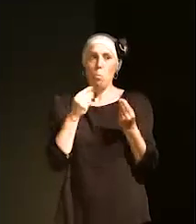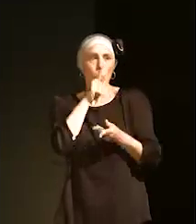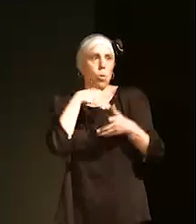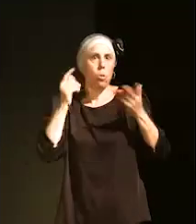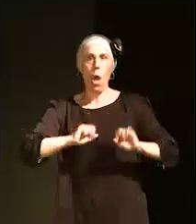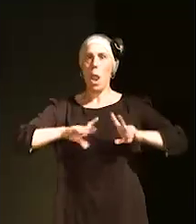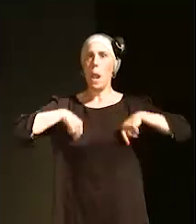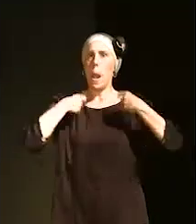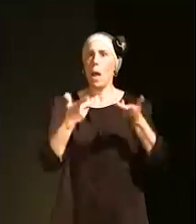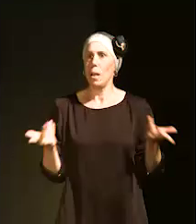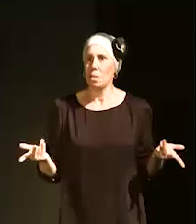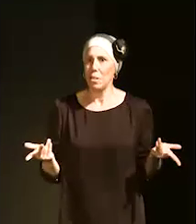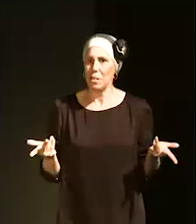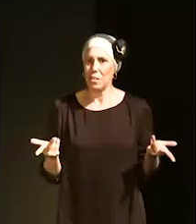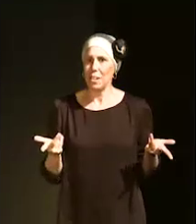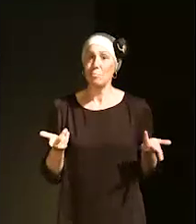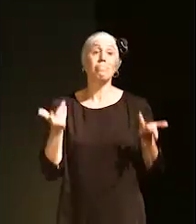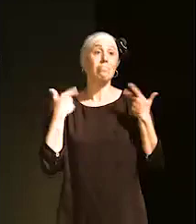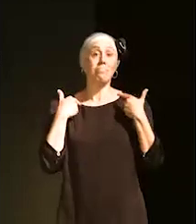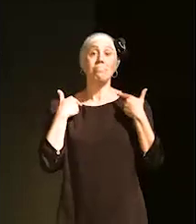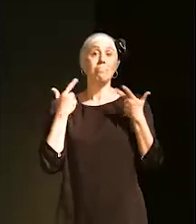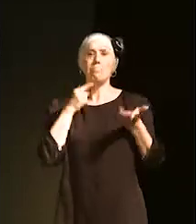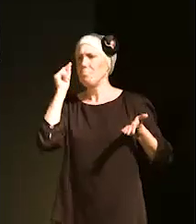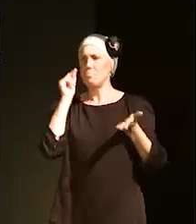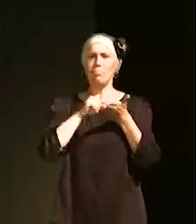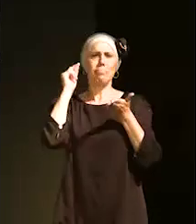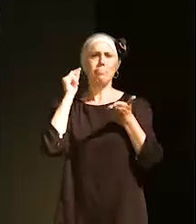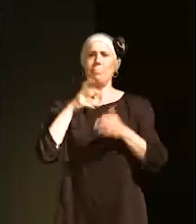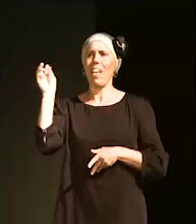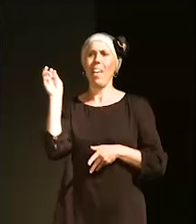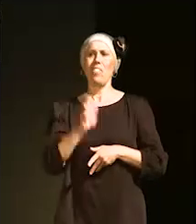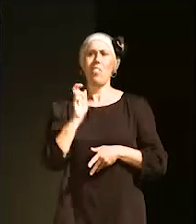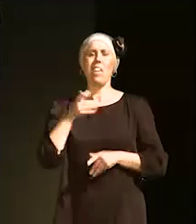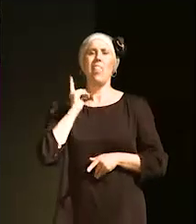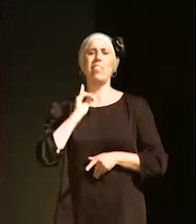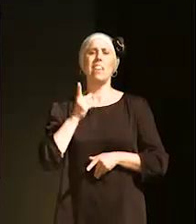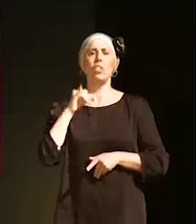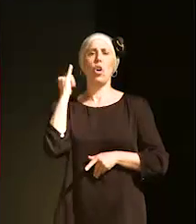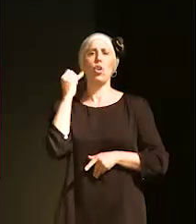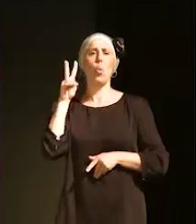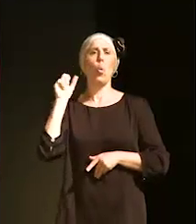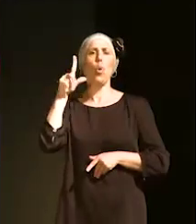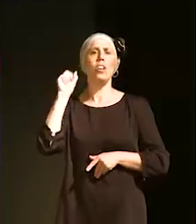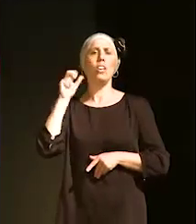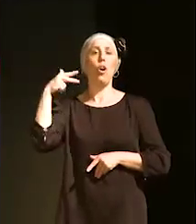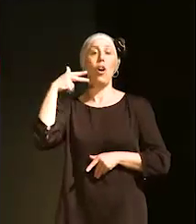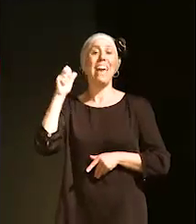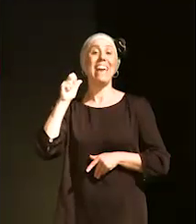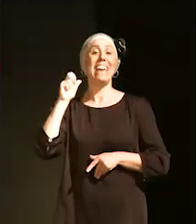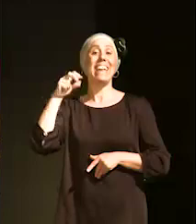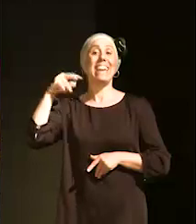todo entonces muy pronto llegó a la comunidad del director julio hernández que le invitó a trabajar en su película